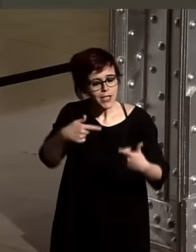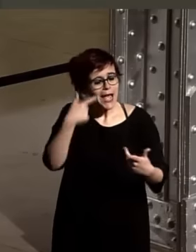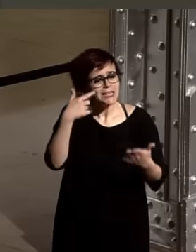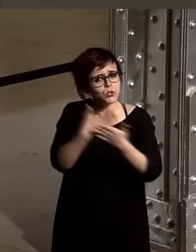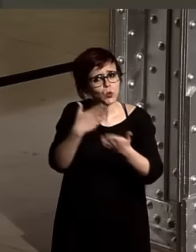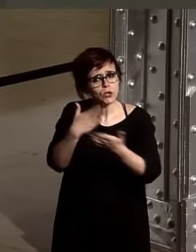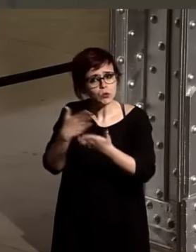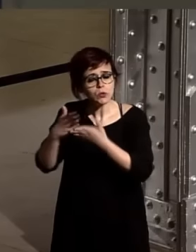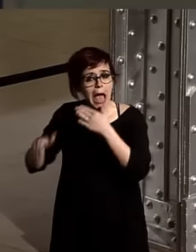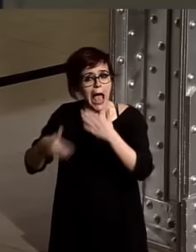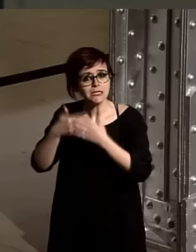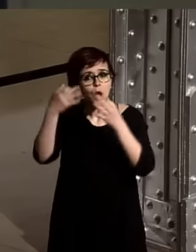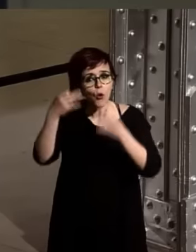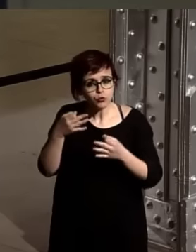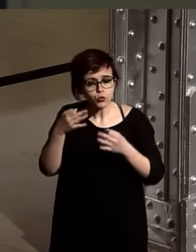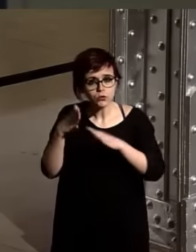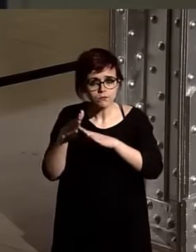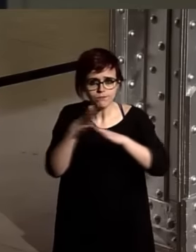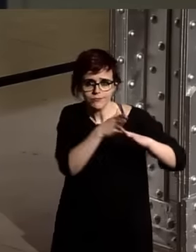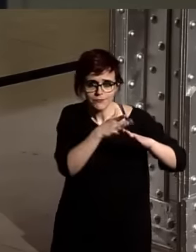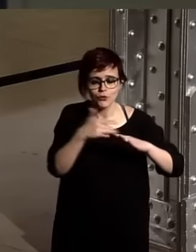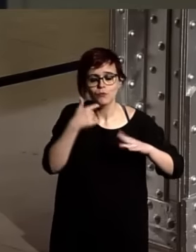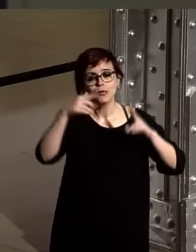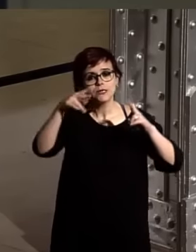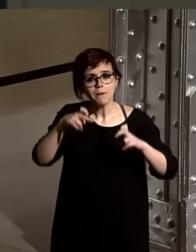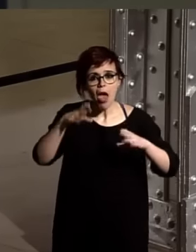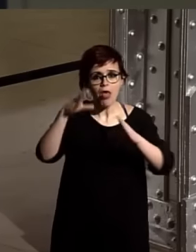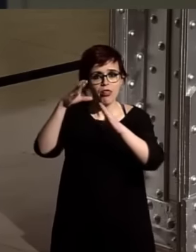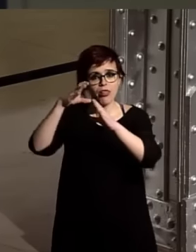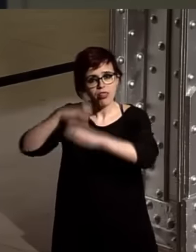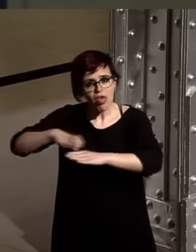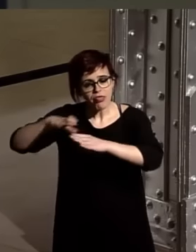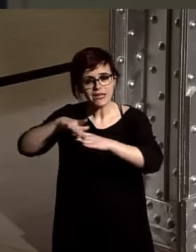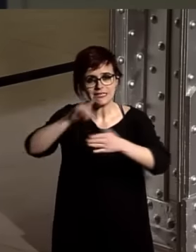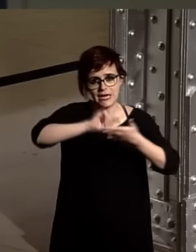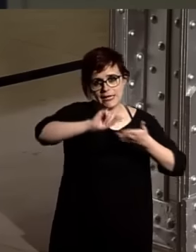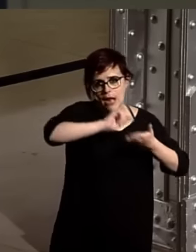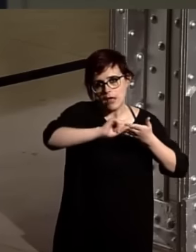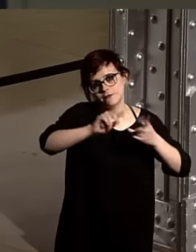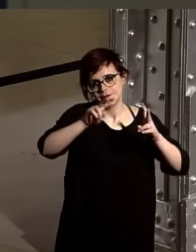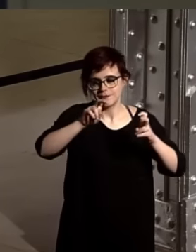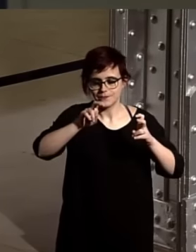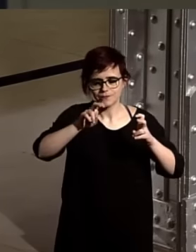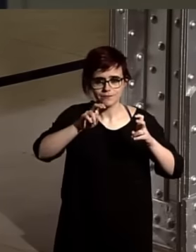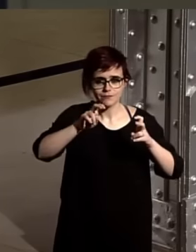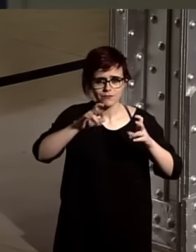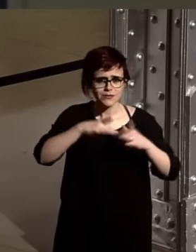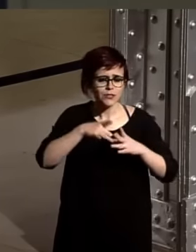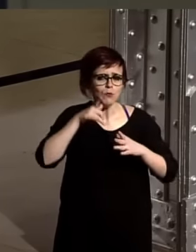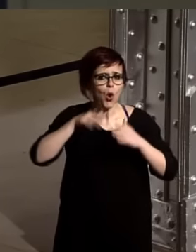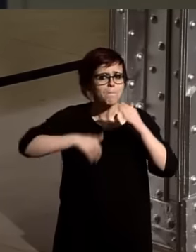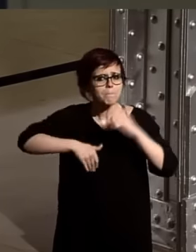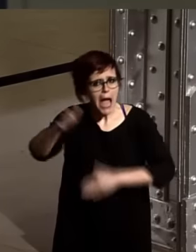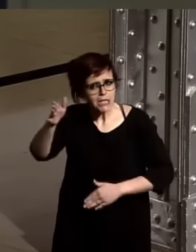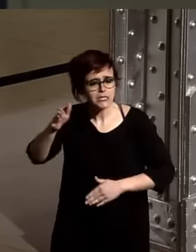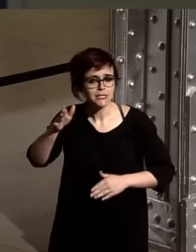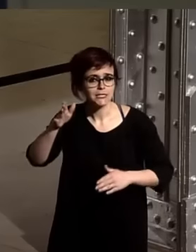aquello lo dejabas a un lado y había una ruptura entre ciencias y letras era mucho más